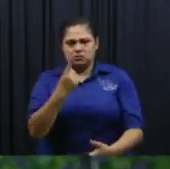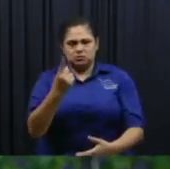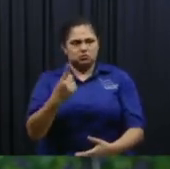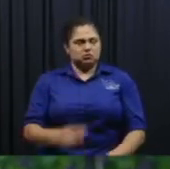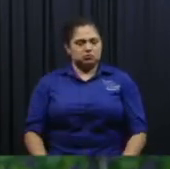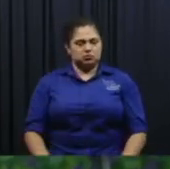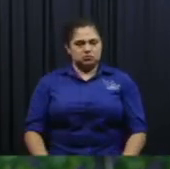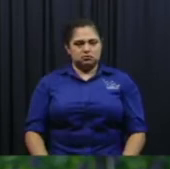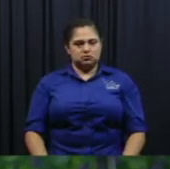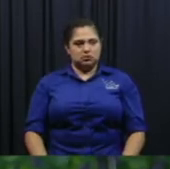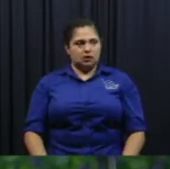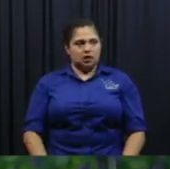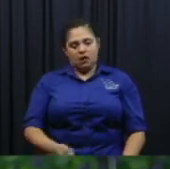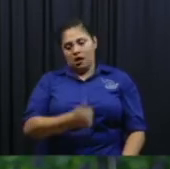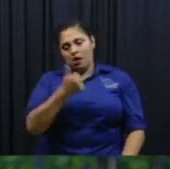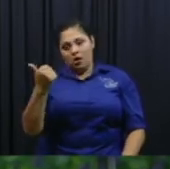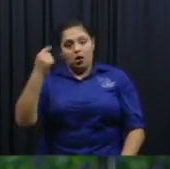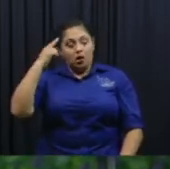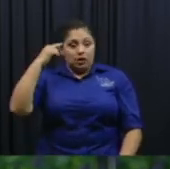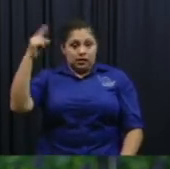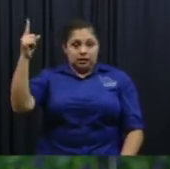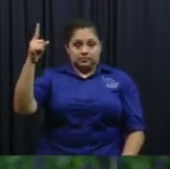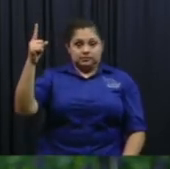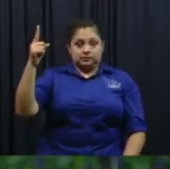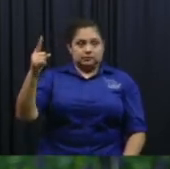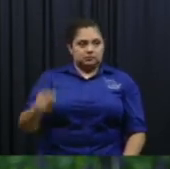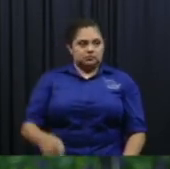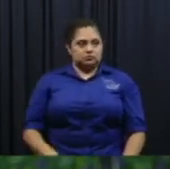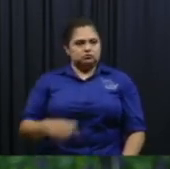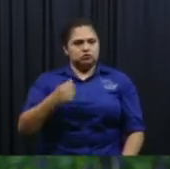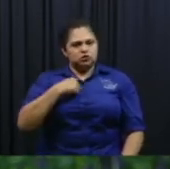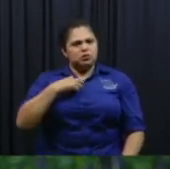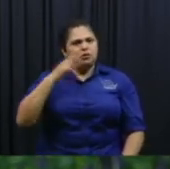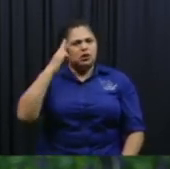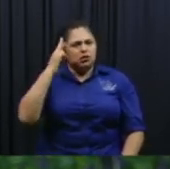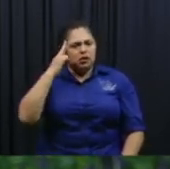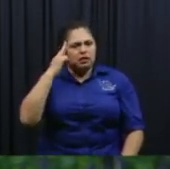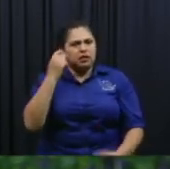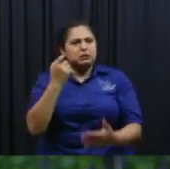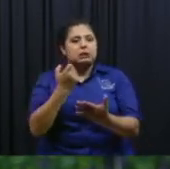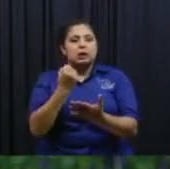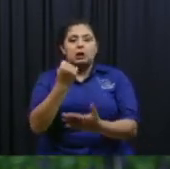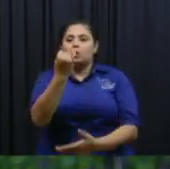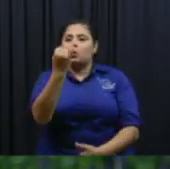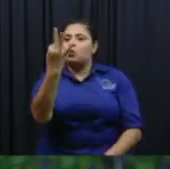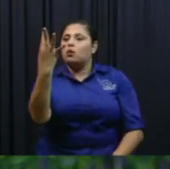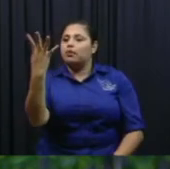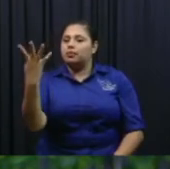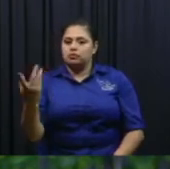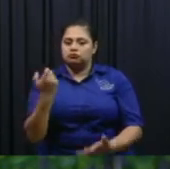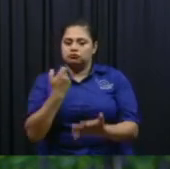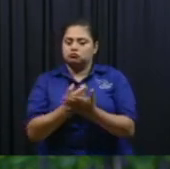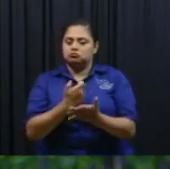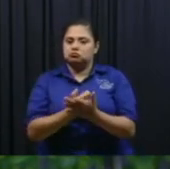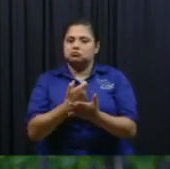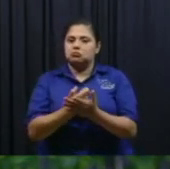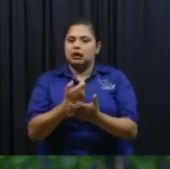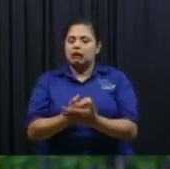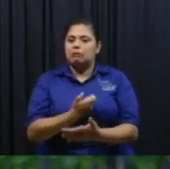y al día siguiente yo me recordaba la cantidad exacta con centavos